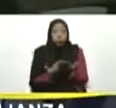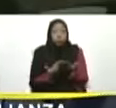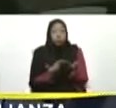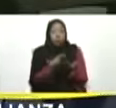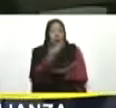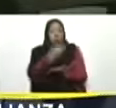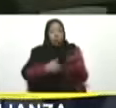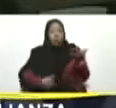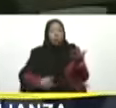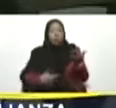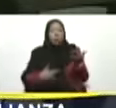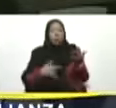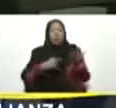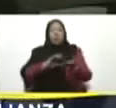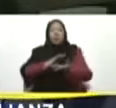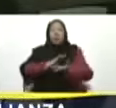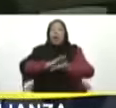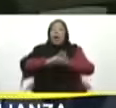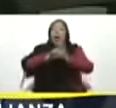donde estamos sellando